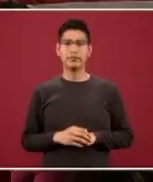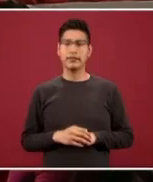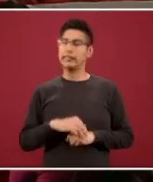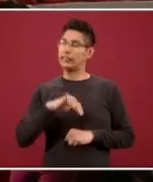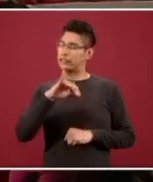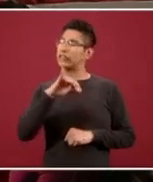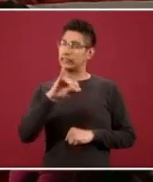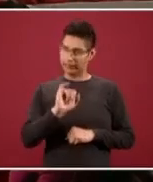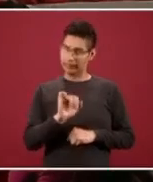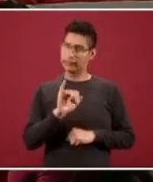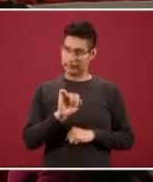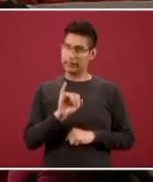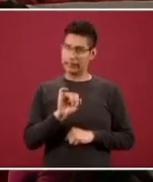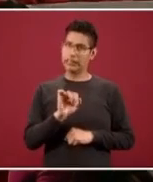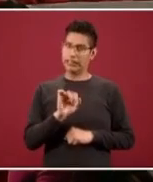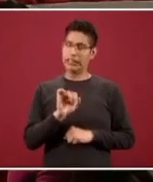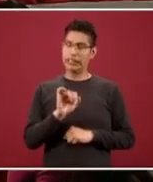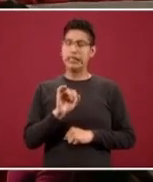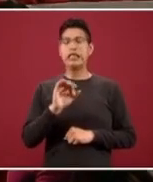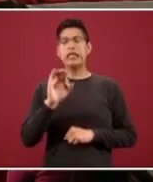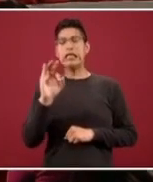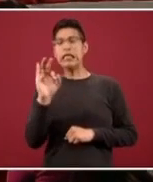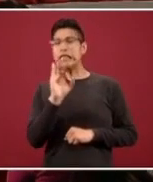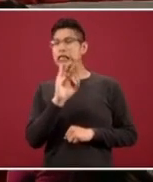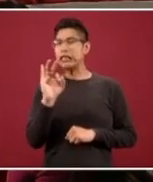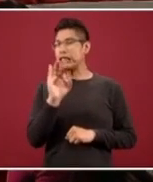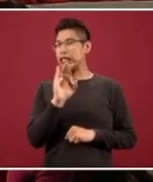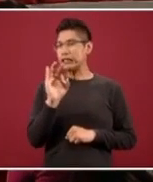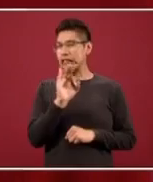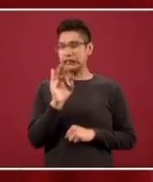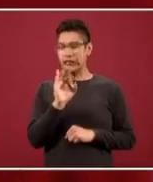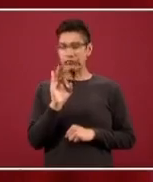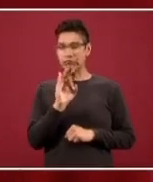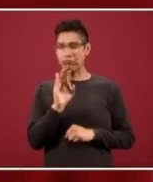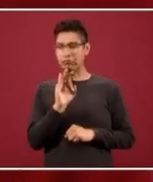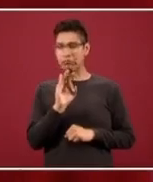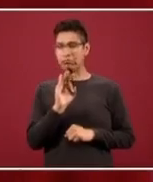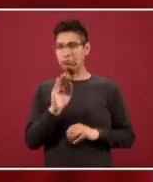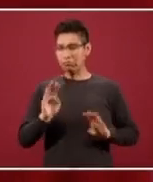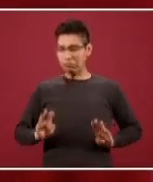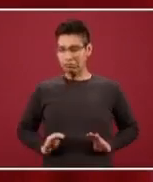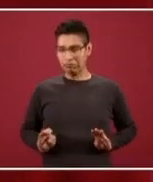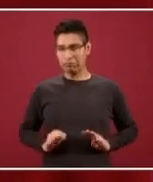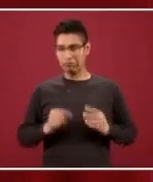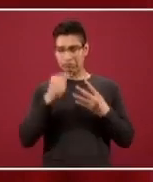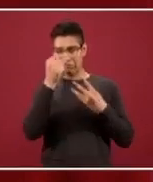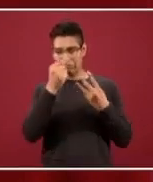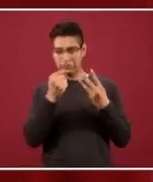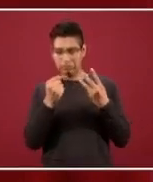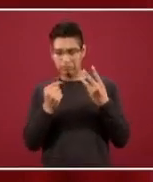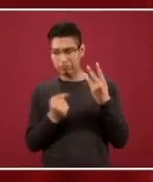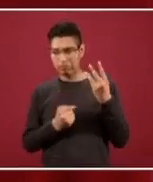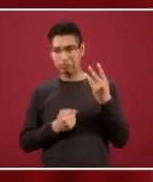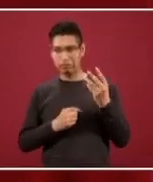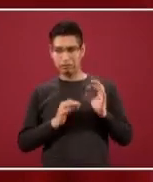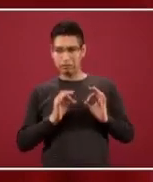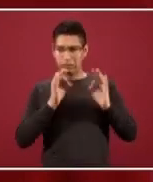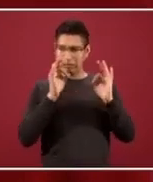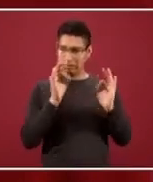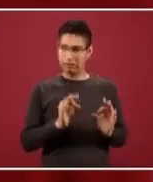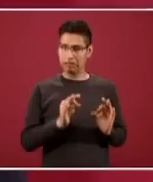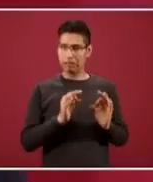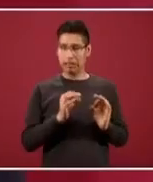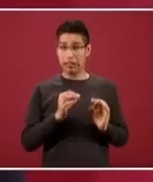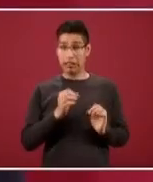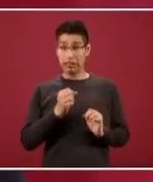siempre y cuando se cumplan con los criterios de calidad que requiere y exige la